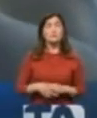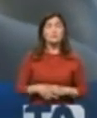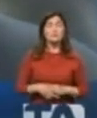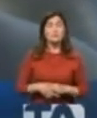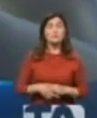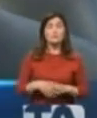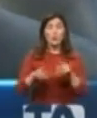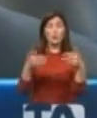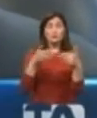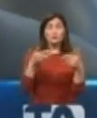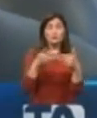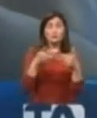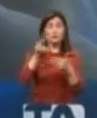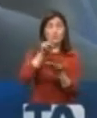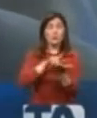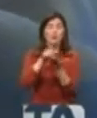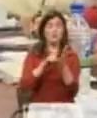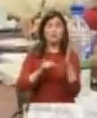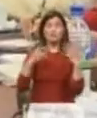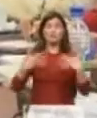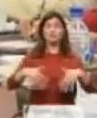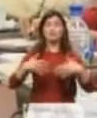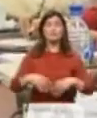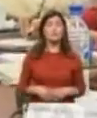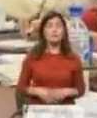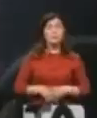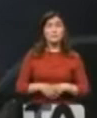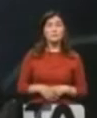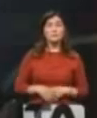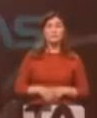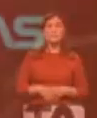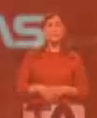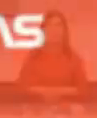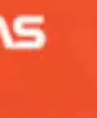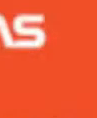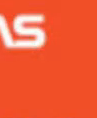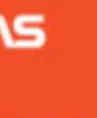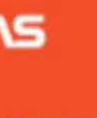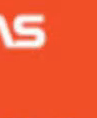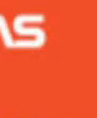existen delitos tributarios graves? En Quito, Andrea Samaniego, 24 horas.